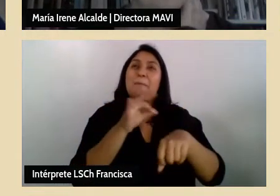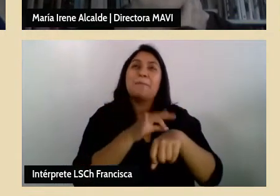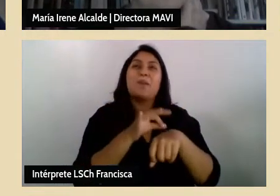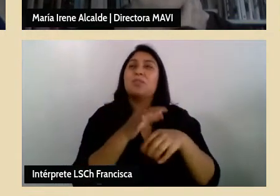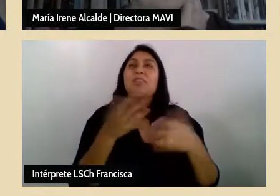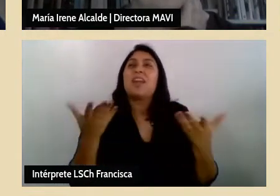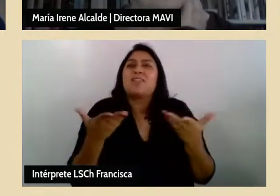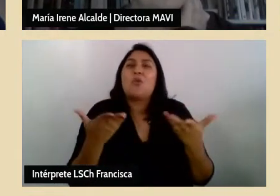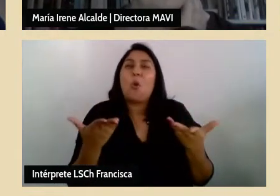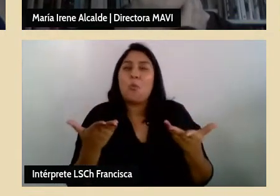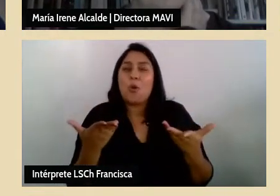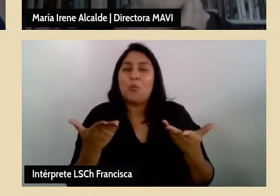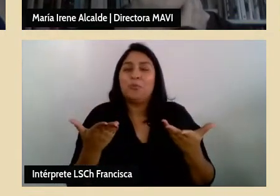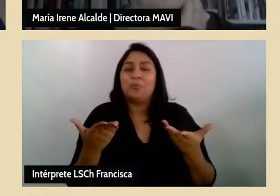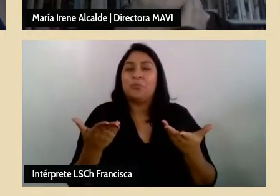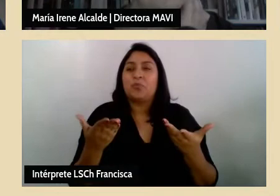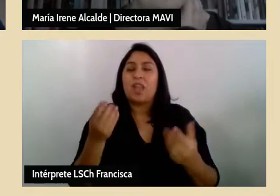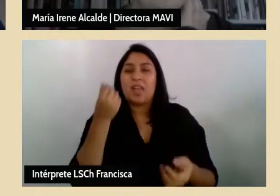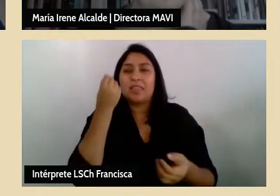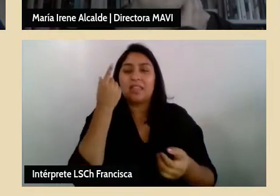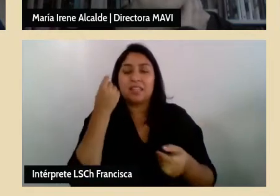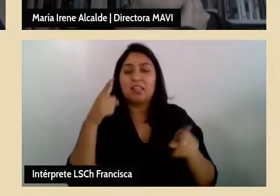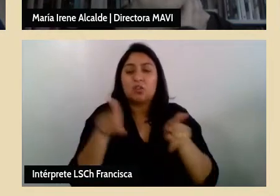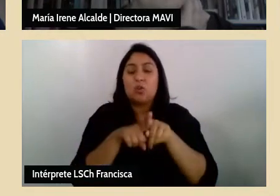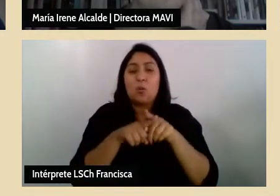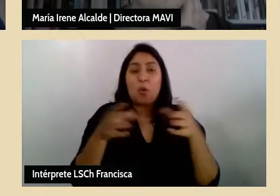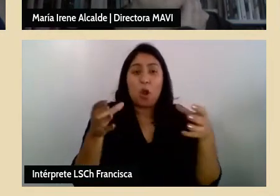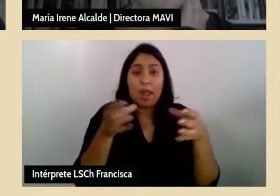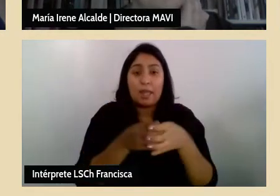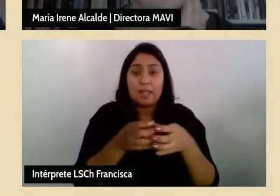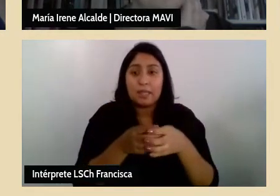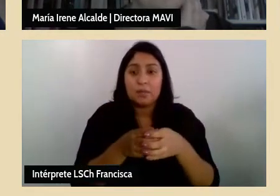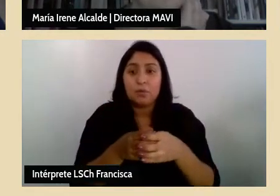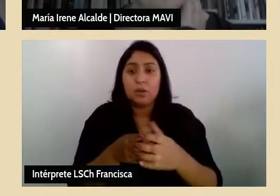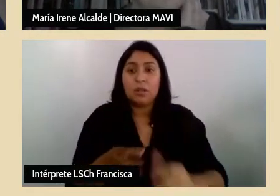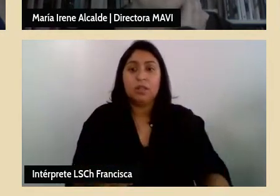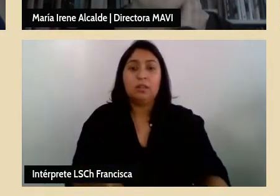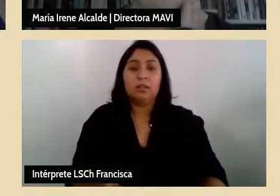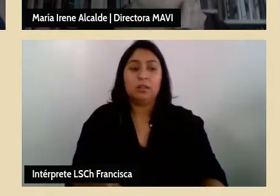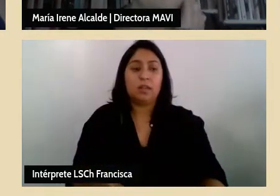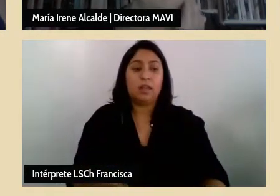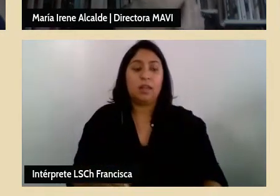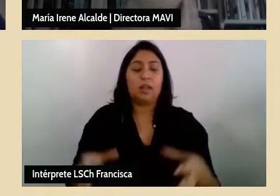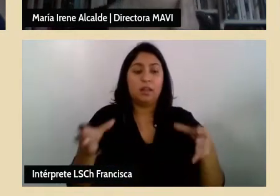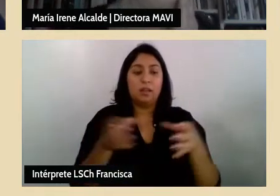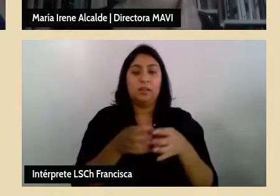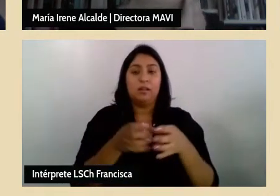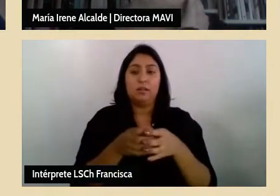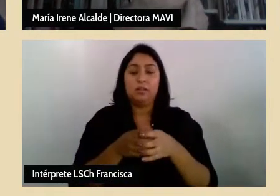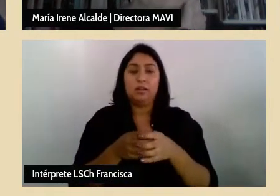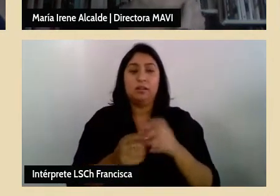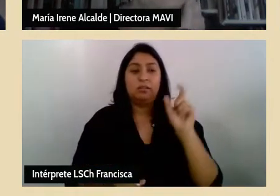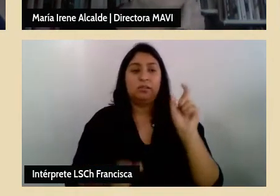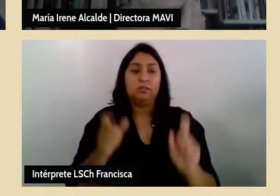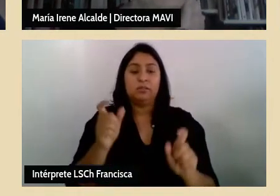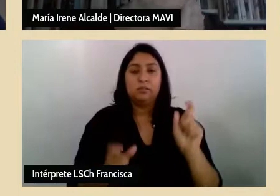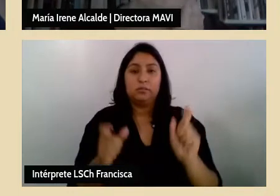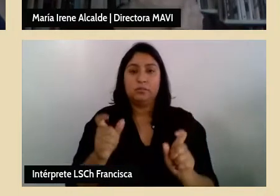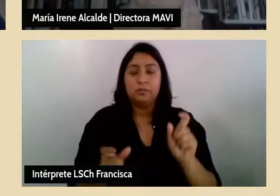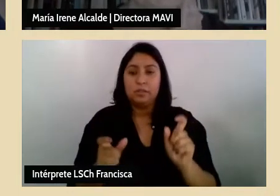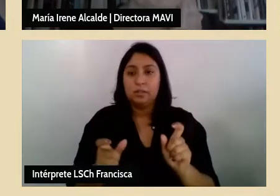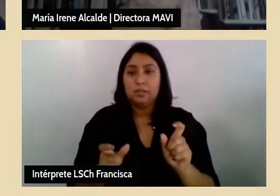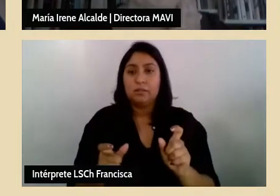entendiéndolo como el equipo compuesto por personas. No somos robots, no somos androides y desde luego